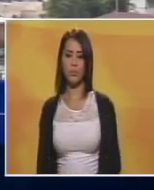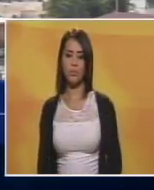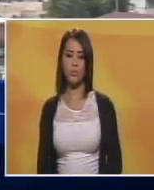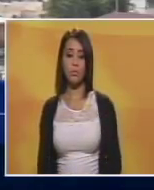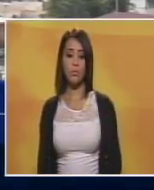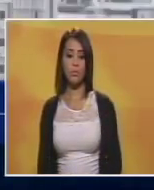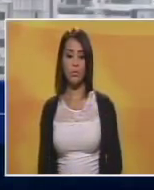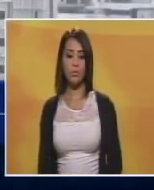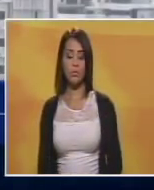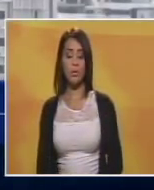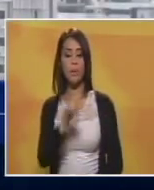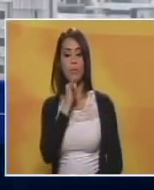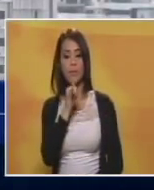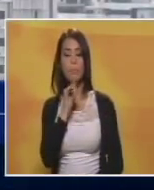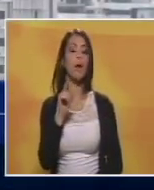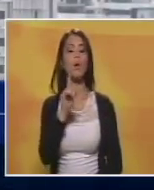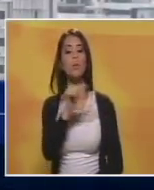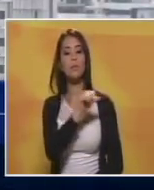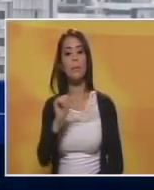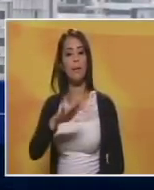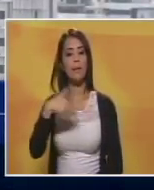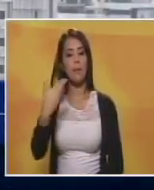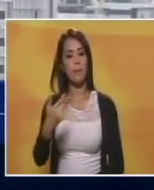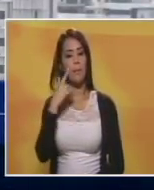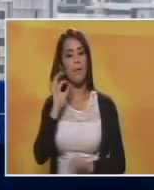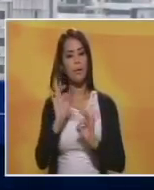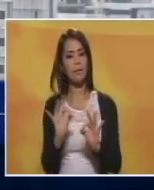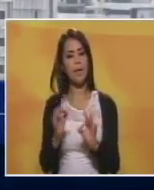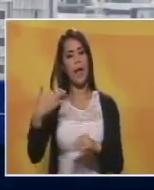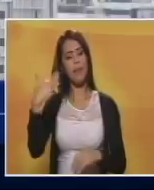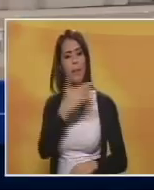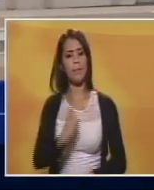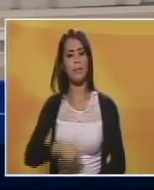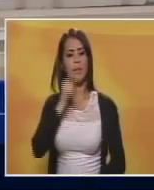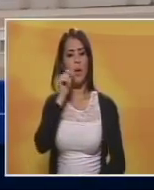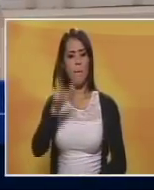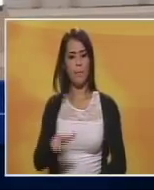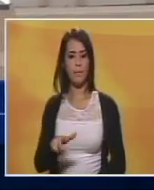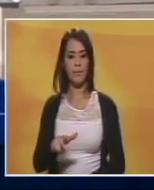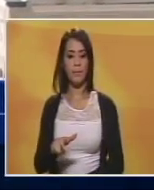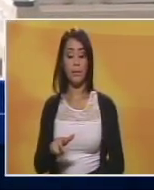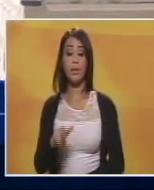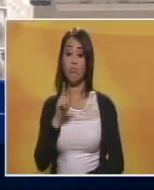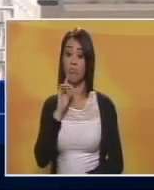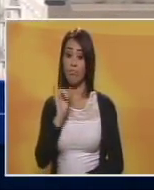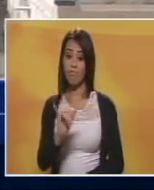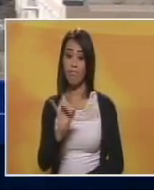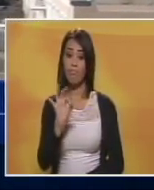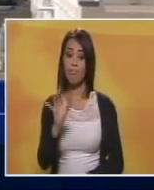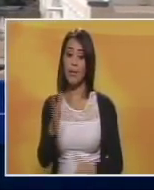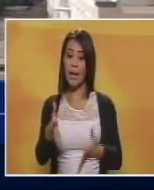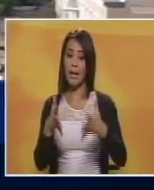de Mejía fue anunciada una semana después de que lo hiciera el expresidente Leonel Fernández, quien precisamente le ganó en la reelección